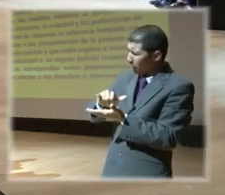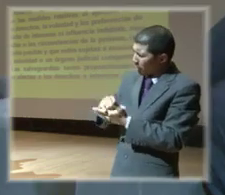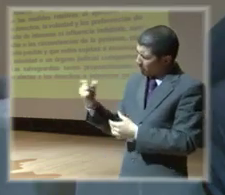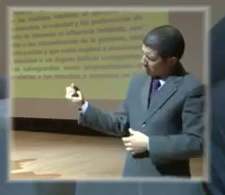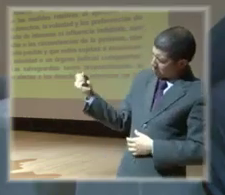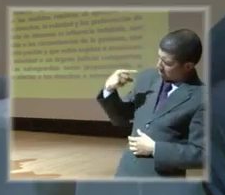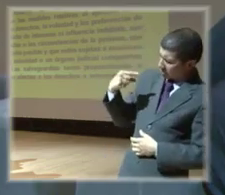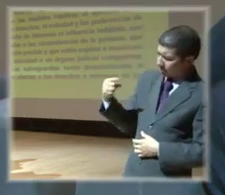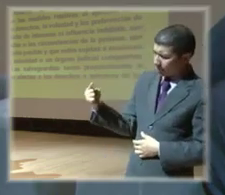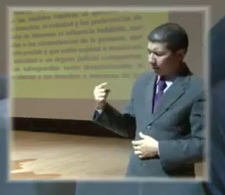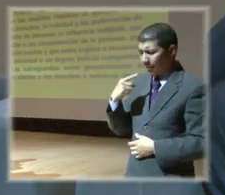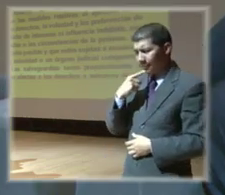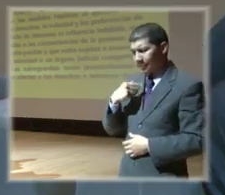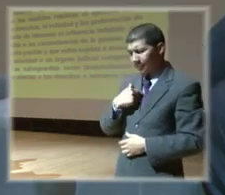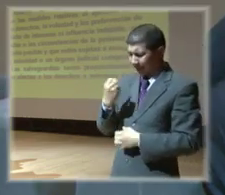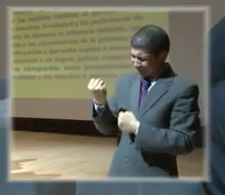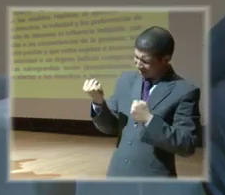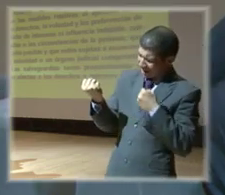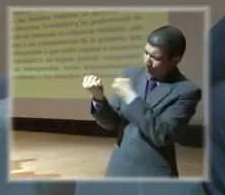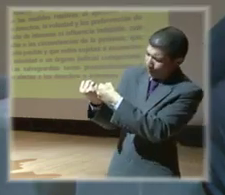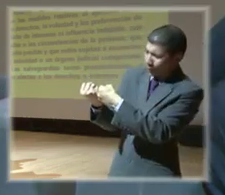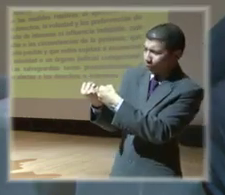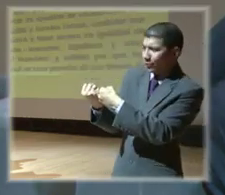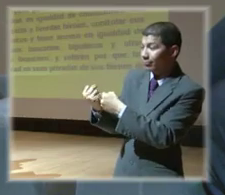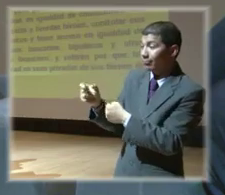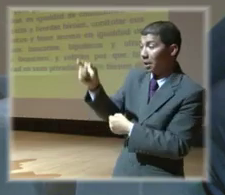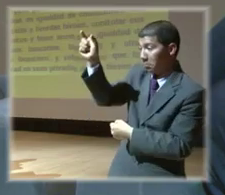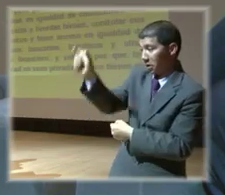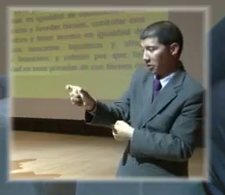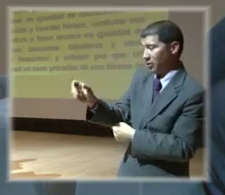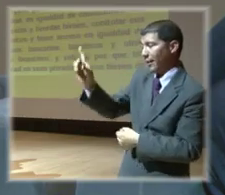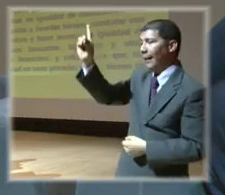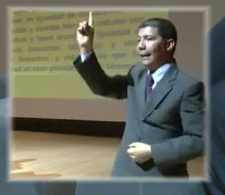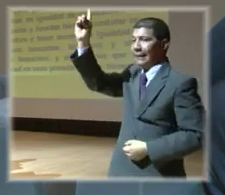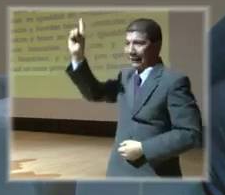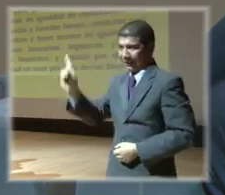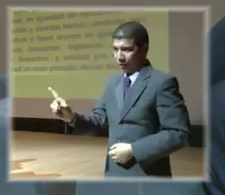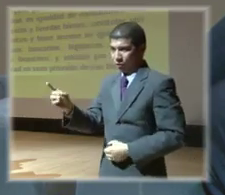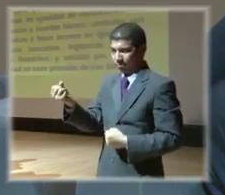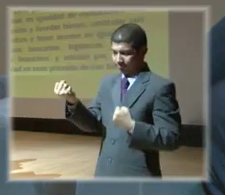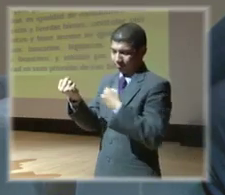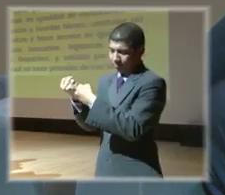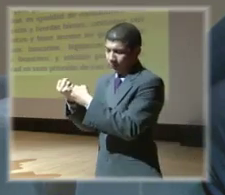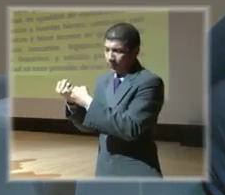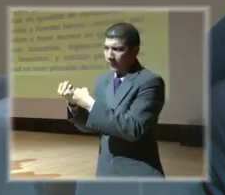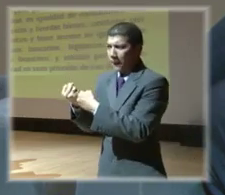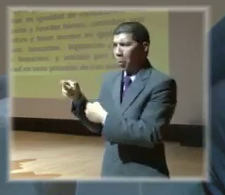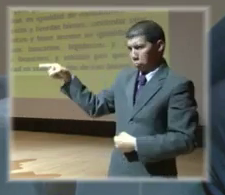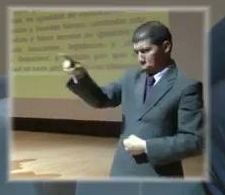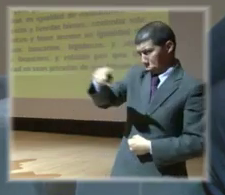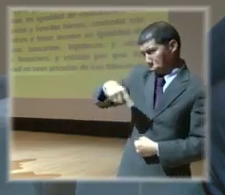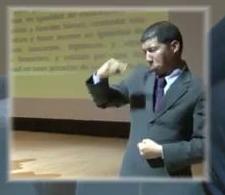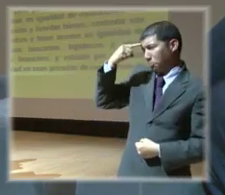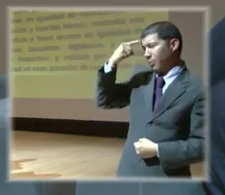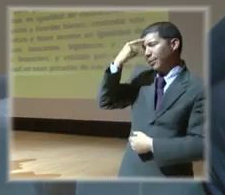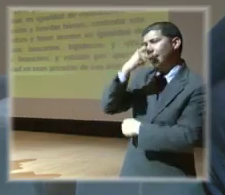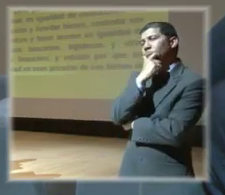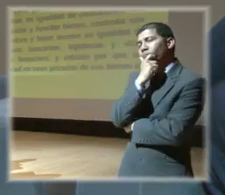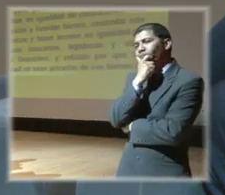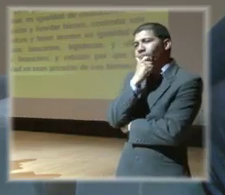de qué se habla cuando se habla de los apoyos en la toma de decisiones, Andrea, si ustedes hacen el ejercicio de poner